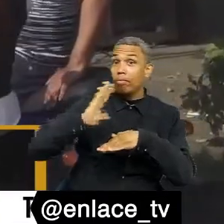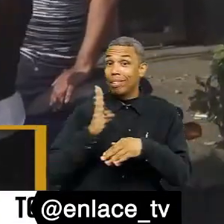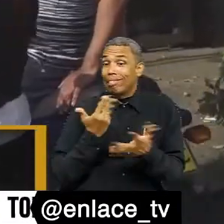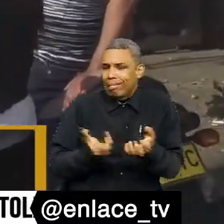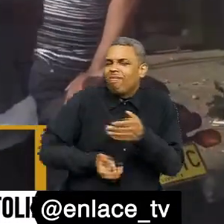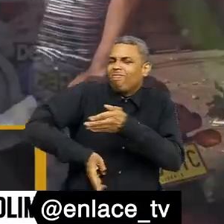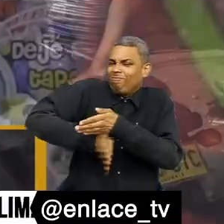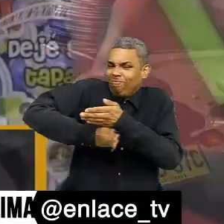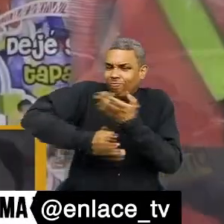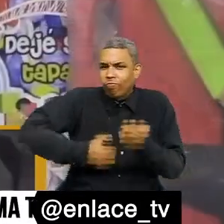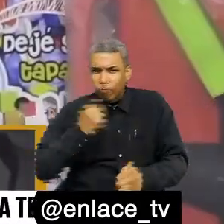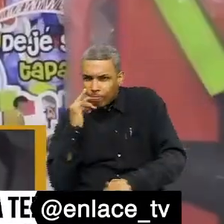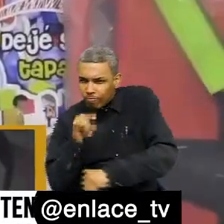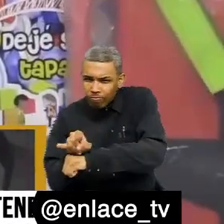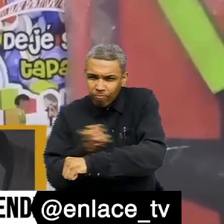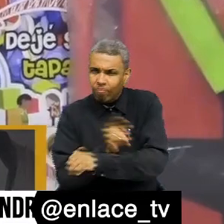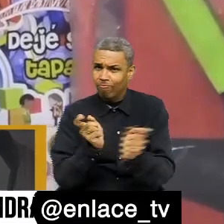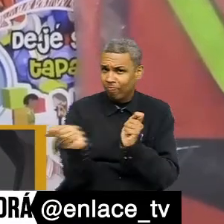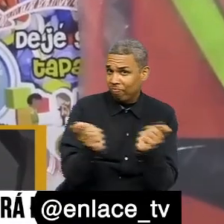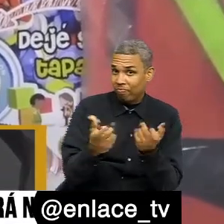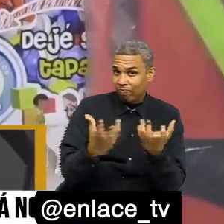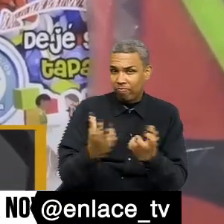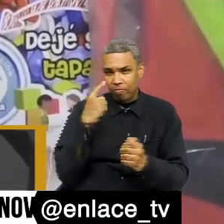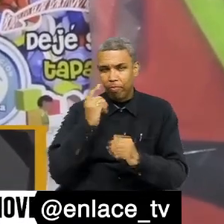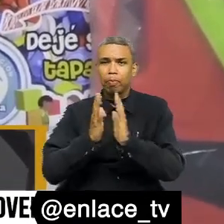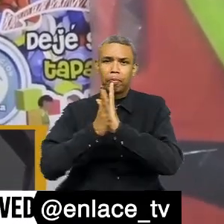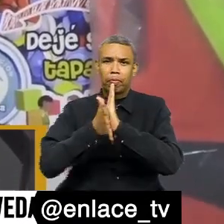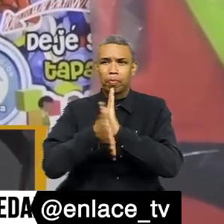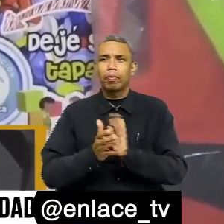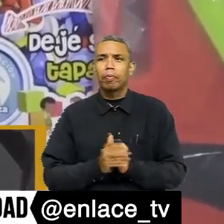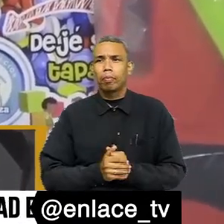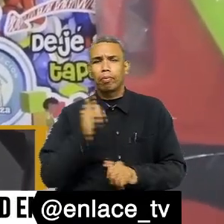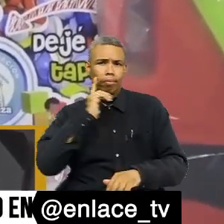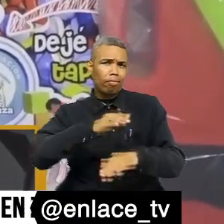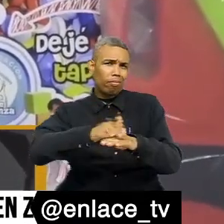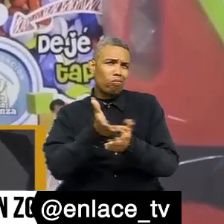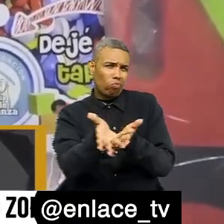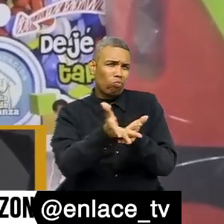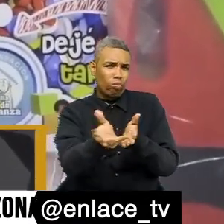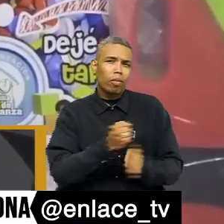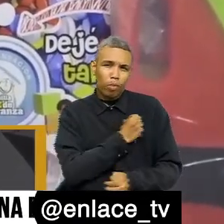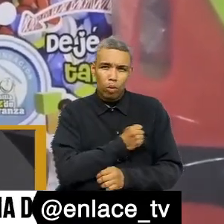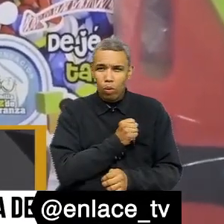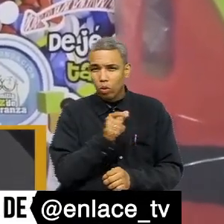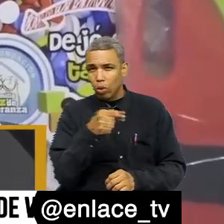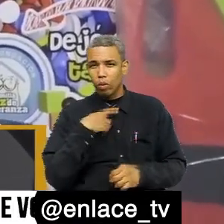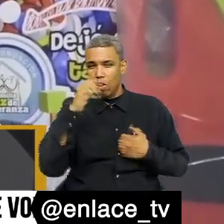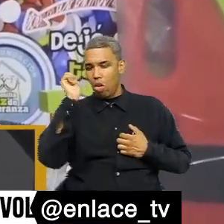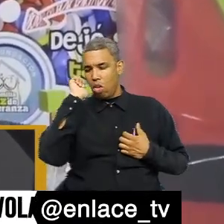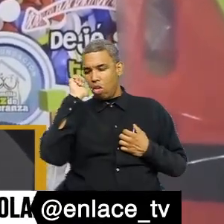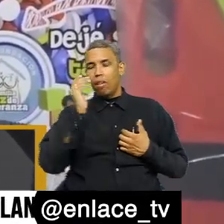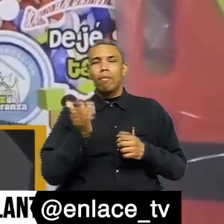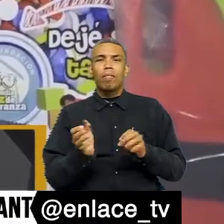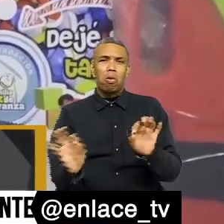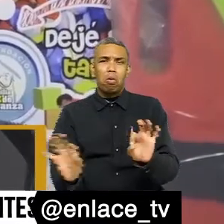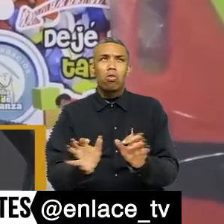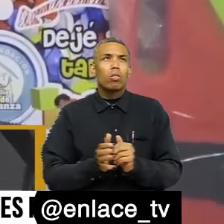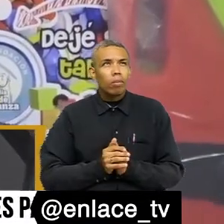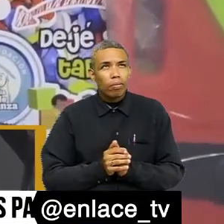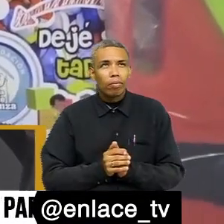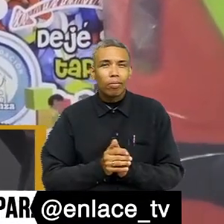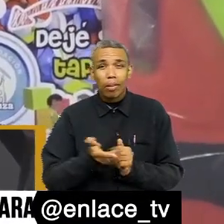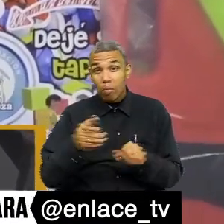cualquier ciudadano. Decirle que por favor, cuando vayan a tomar, por favor entreguen las llaves. Nosotros tenemos un servicio aquí en la guardia, nosotros que